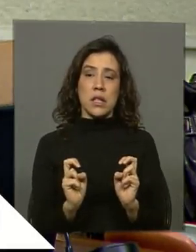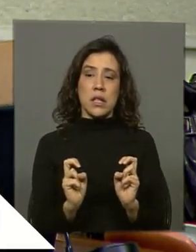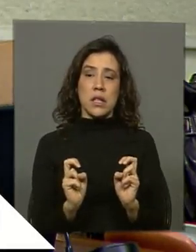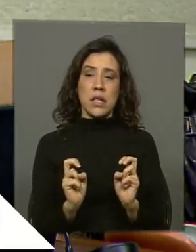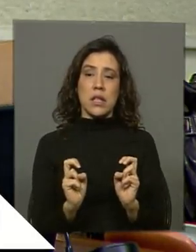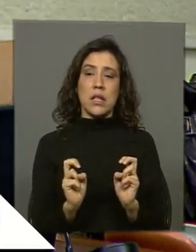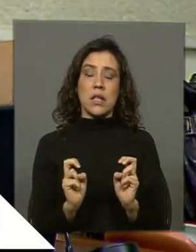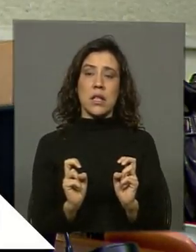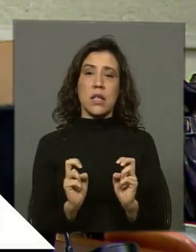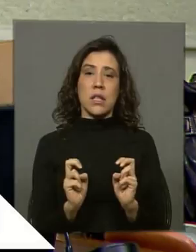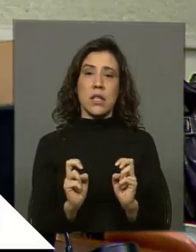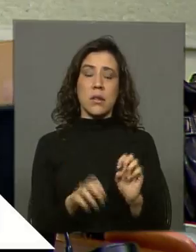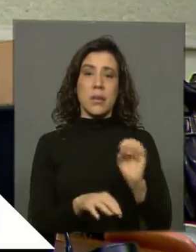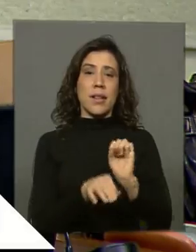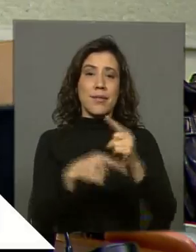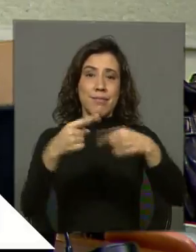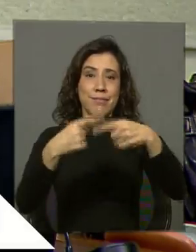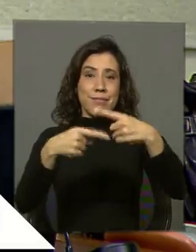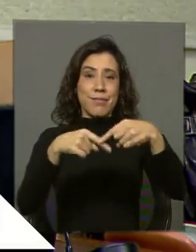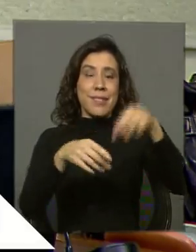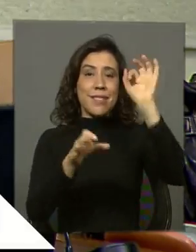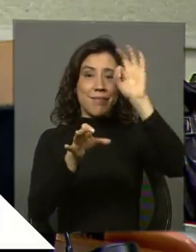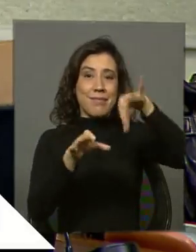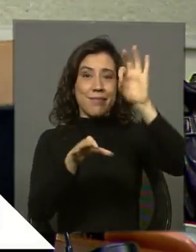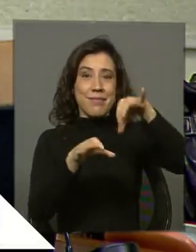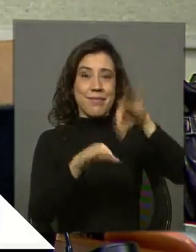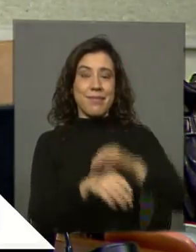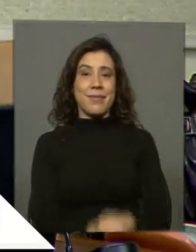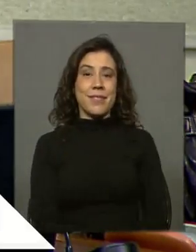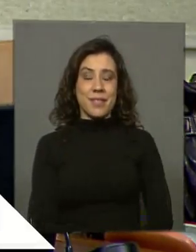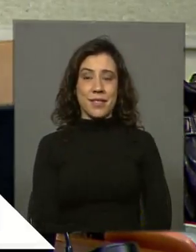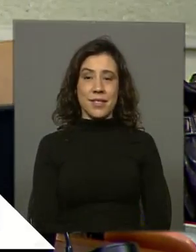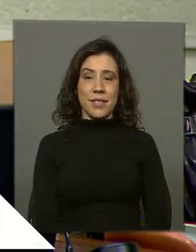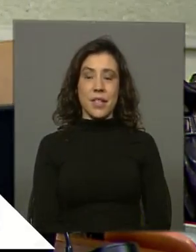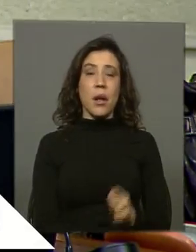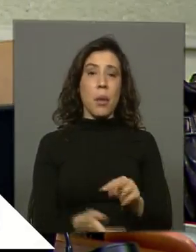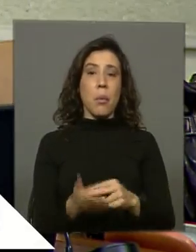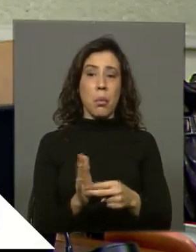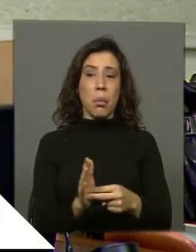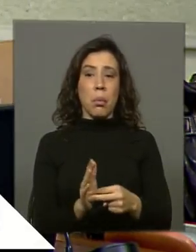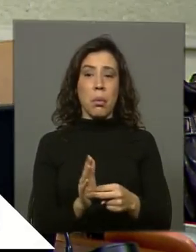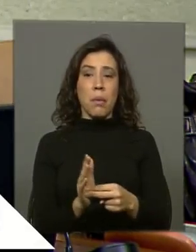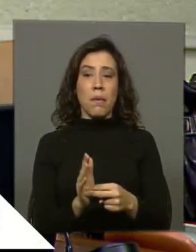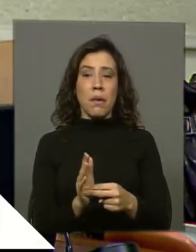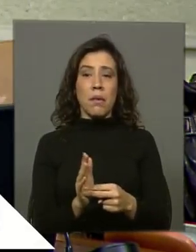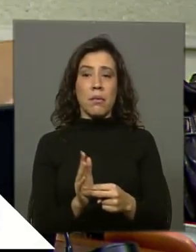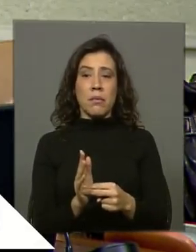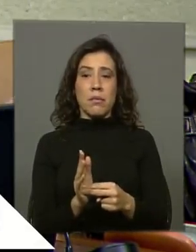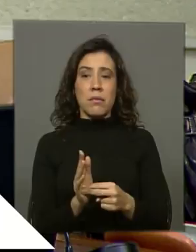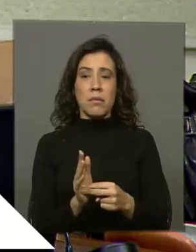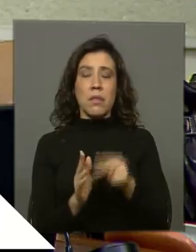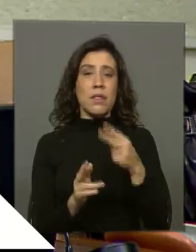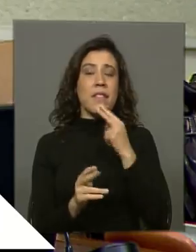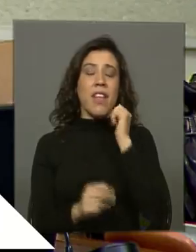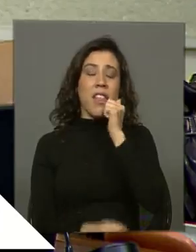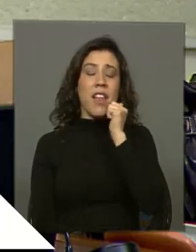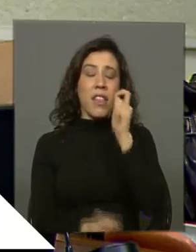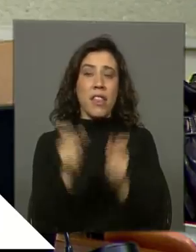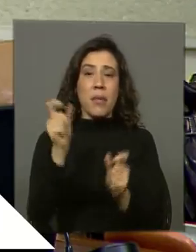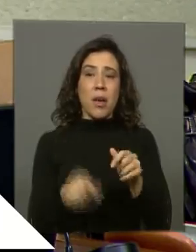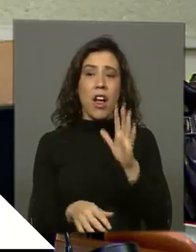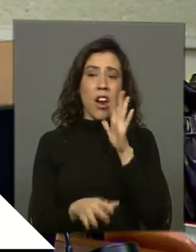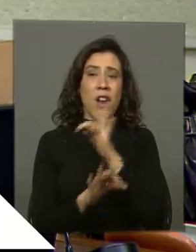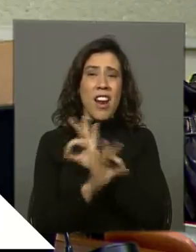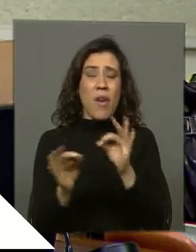parquímetros los parquímetros sí son un problema para la gente los parquímetros son sin duda la vida cotidiana en las personas hoy no hay